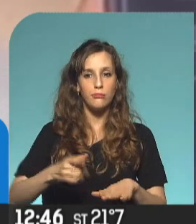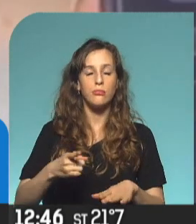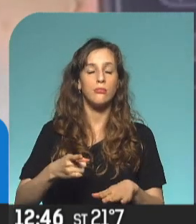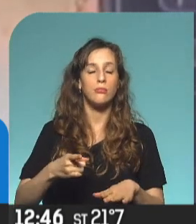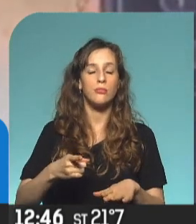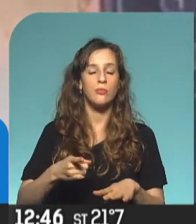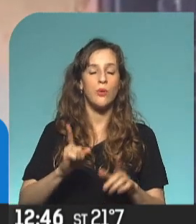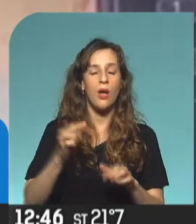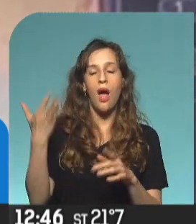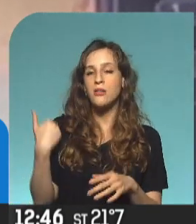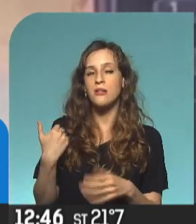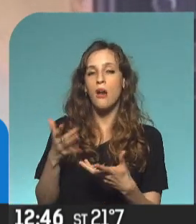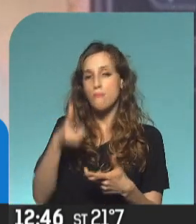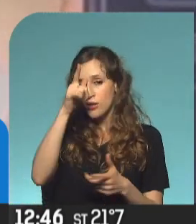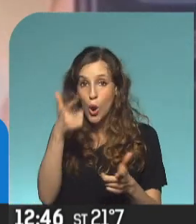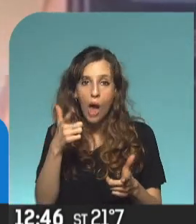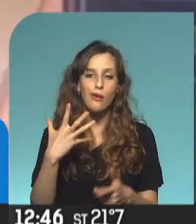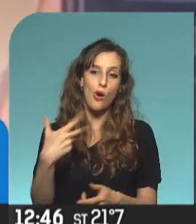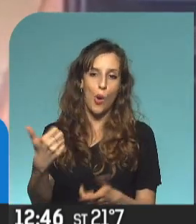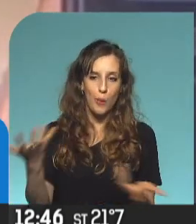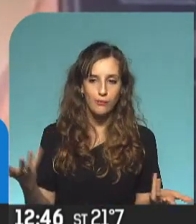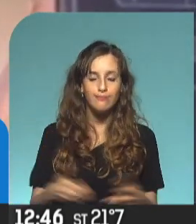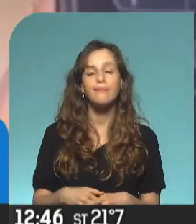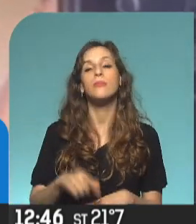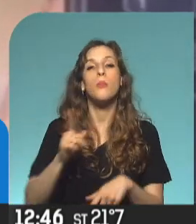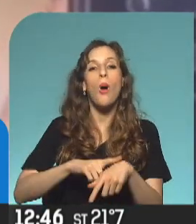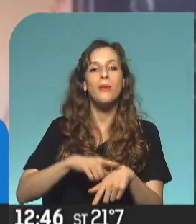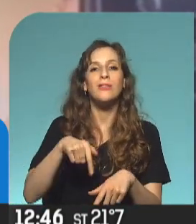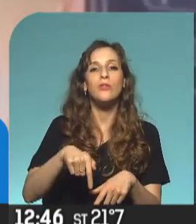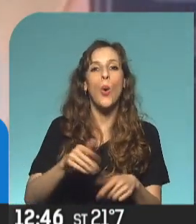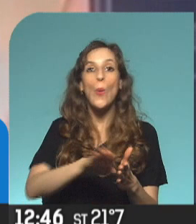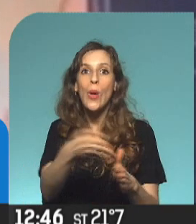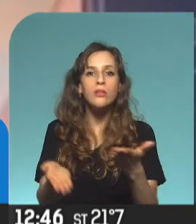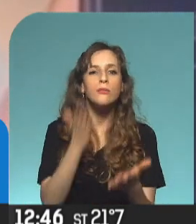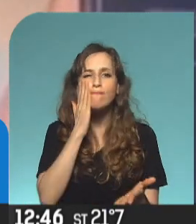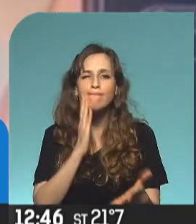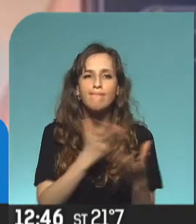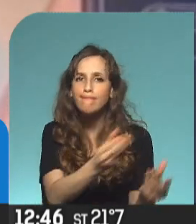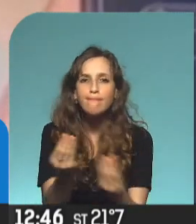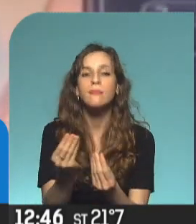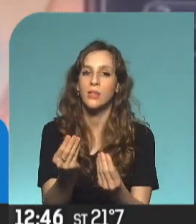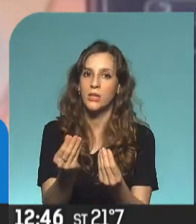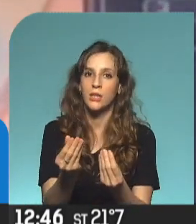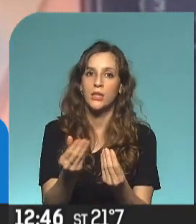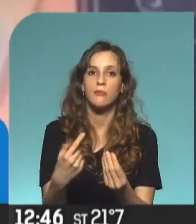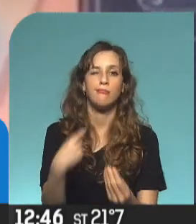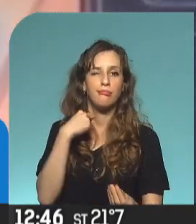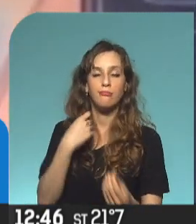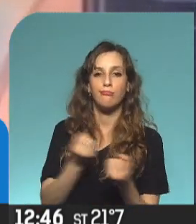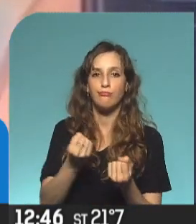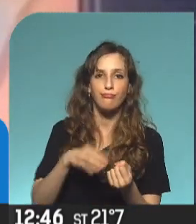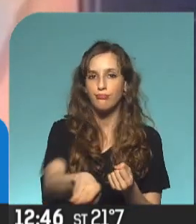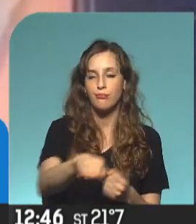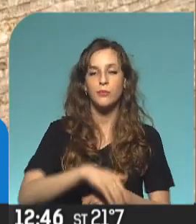robaron. En esta oportunidad, la solidaridad de los vecinos hizo que los delincuentes tengan que escapar sin lograr su